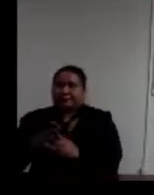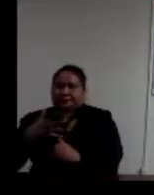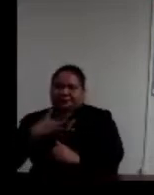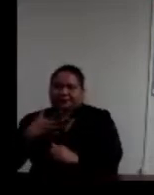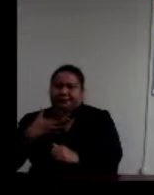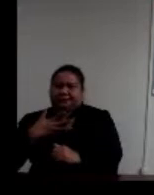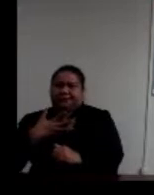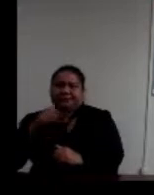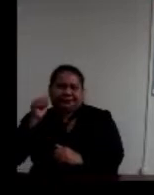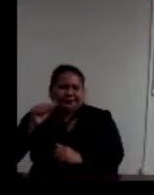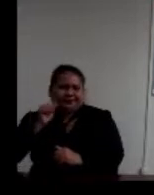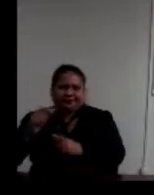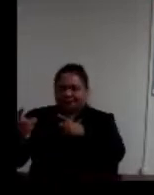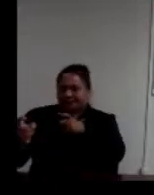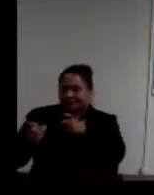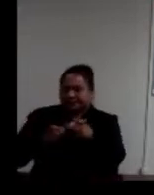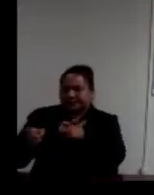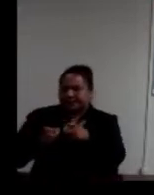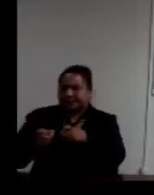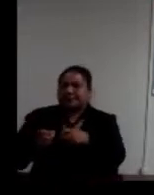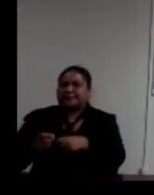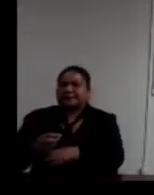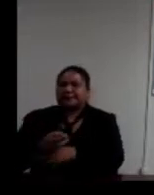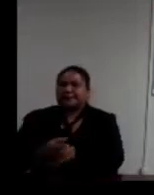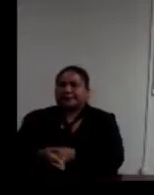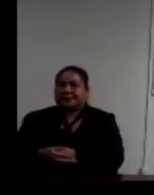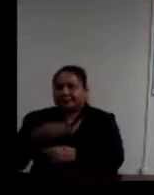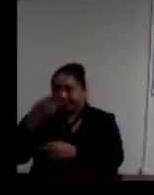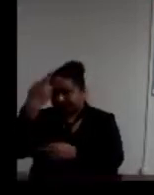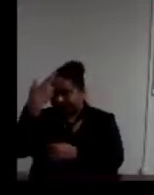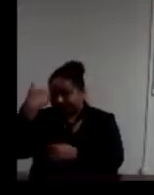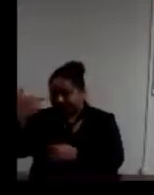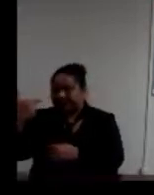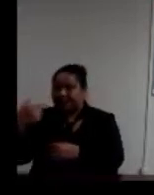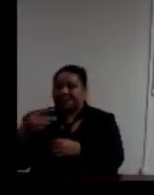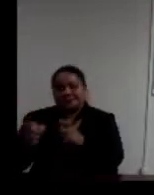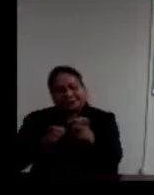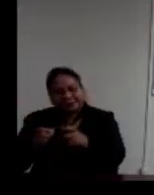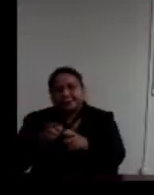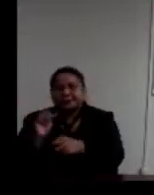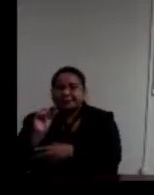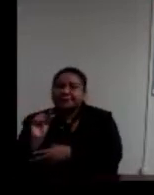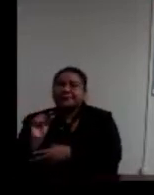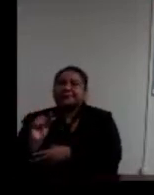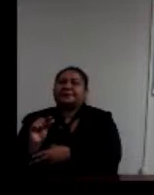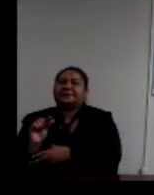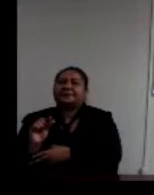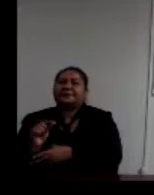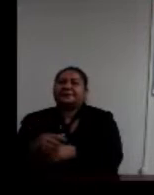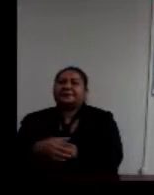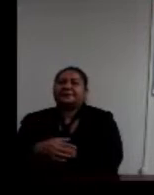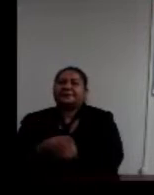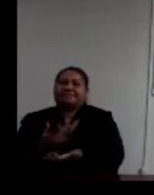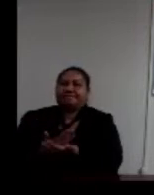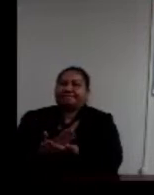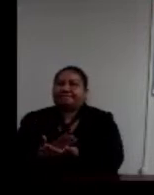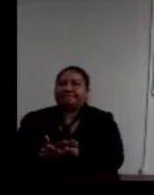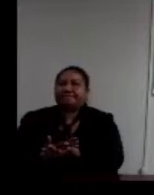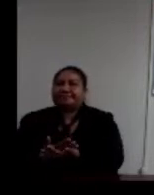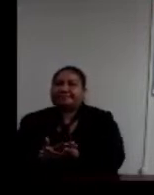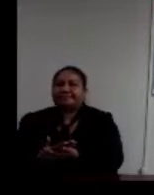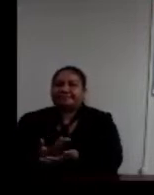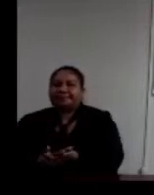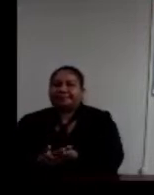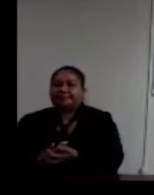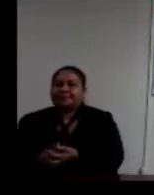tener siempre y quieren tener siempre la razón, como controlan poco, tienen poca tolerancia a la espera, siempre son los